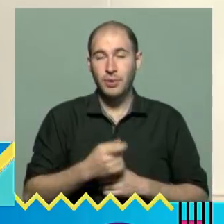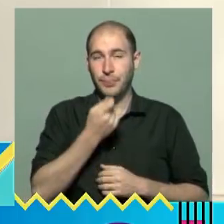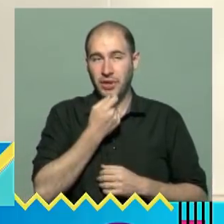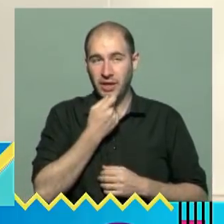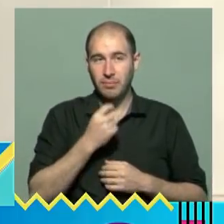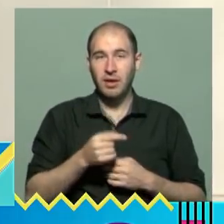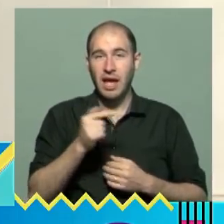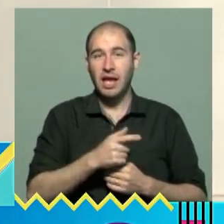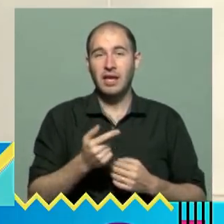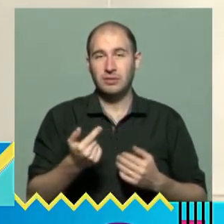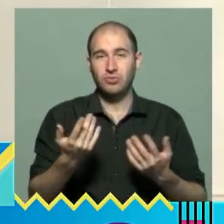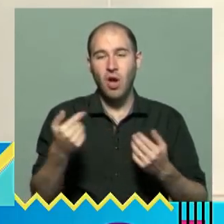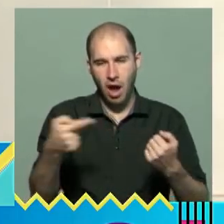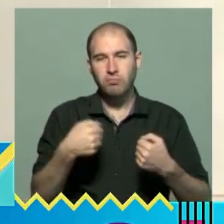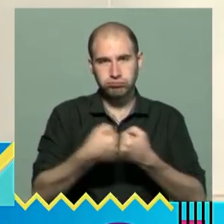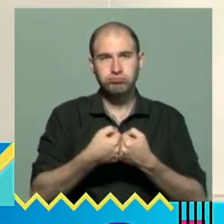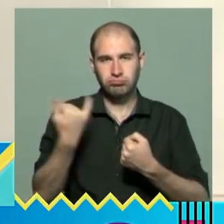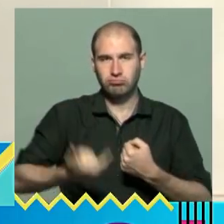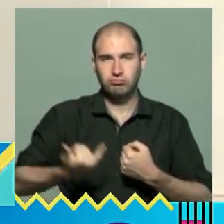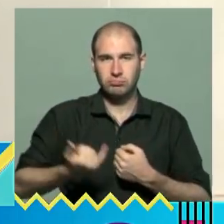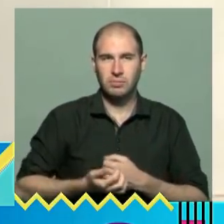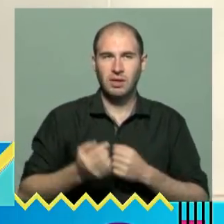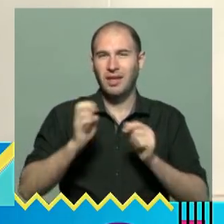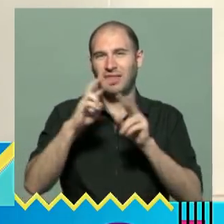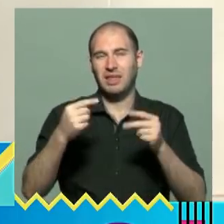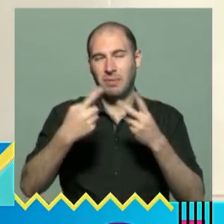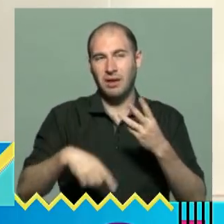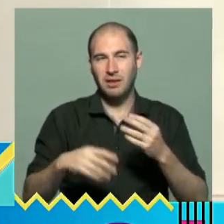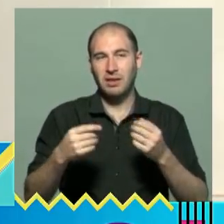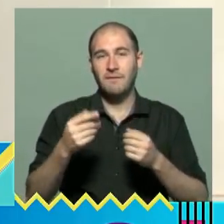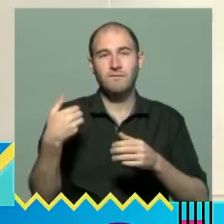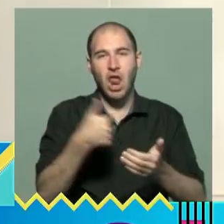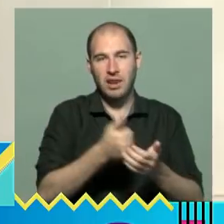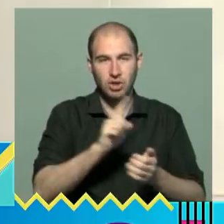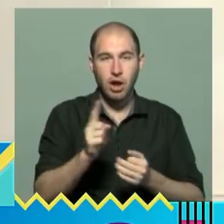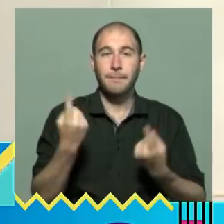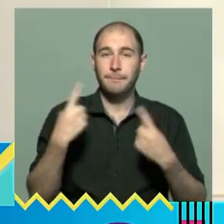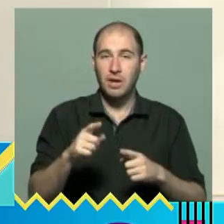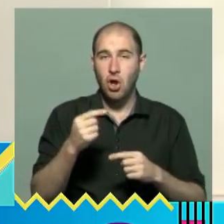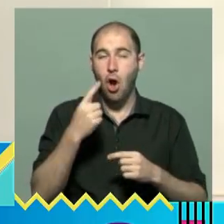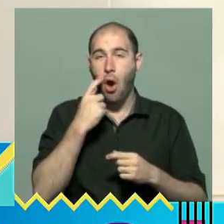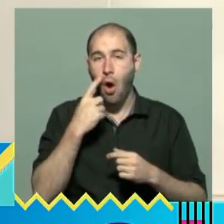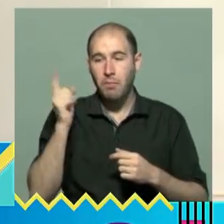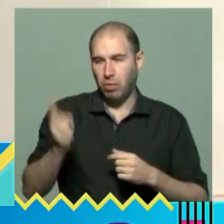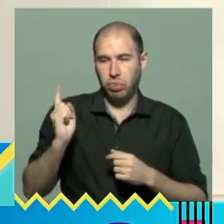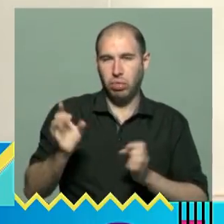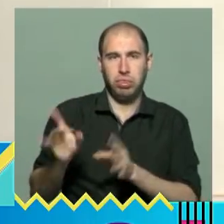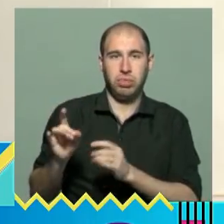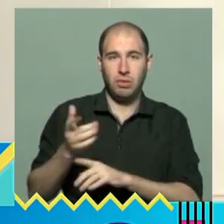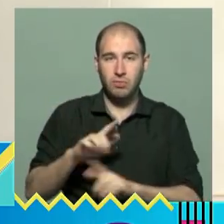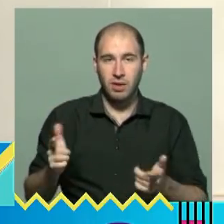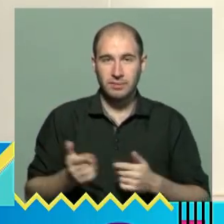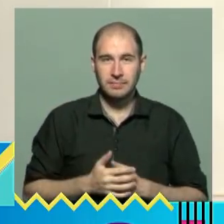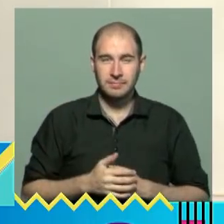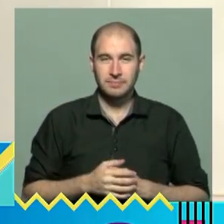que sea una relación consensuada, digamos, no vamos a entrar a temas de violación, pero digamos que, digamos, al hombre no se lo juzga ni se lo critica,